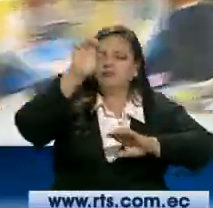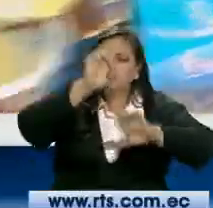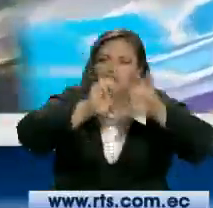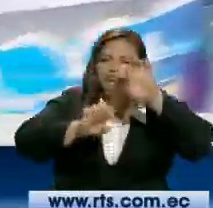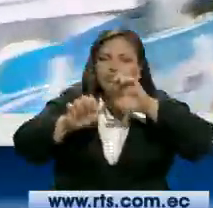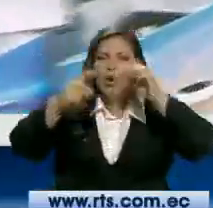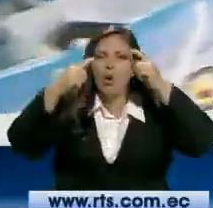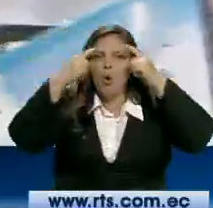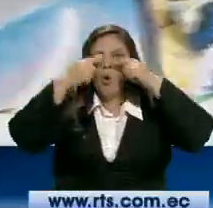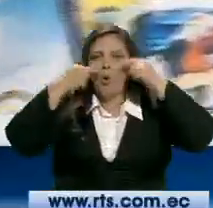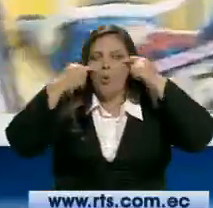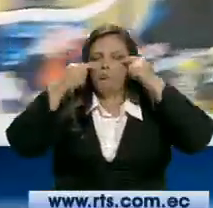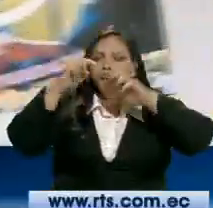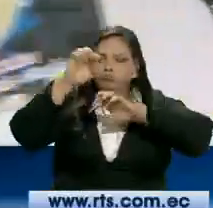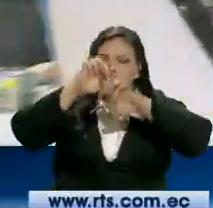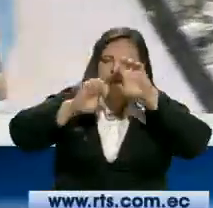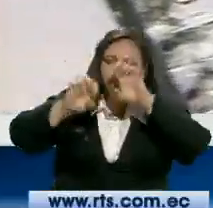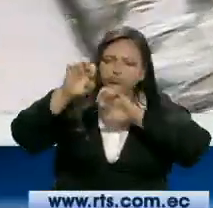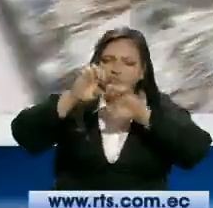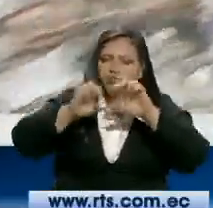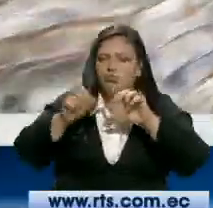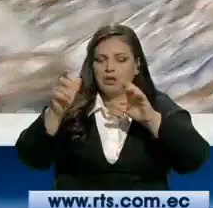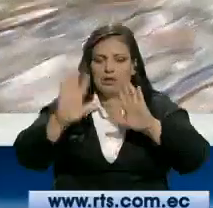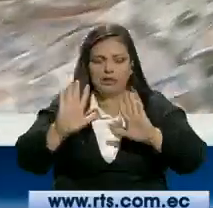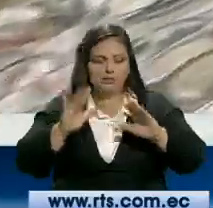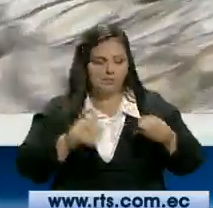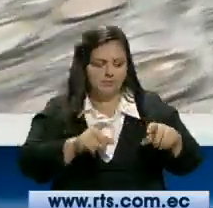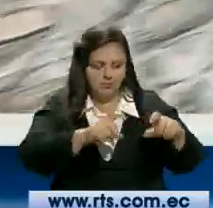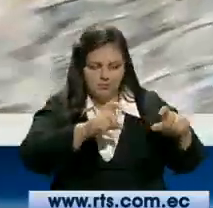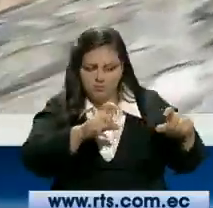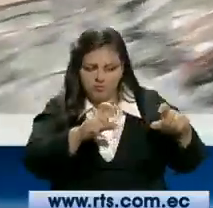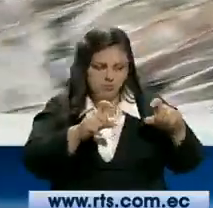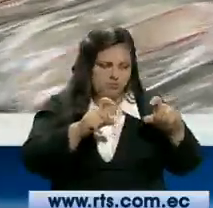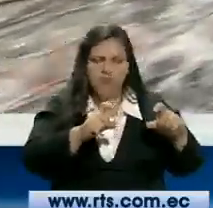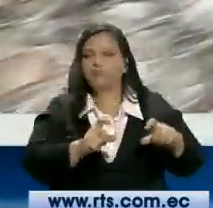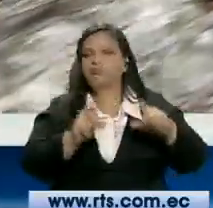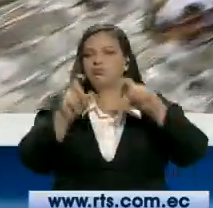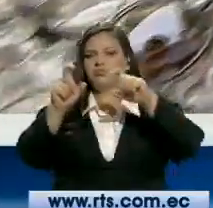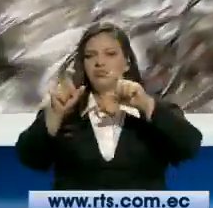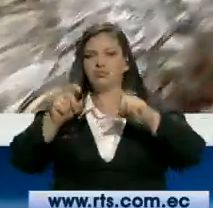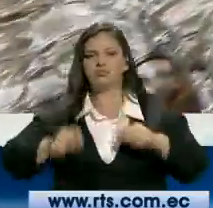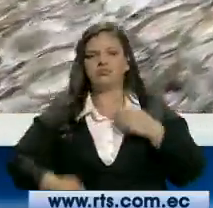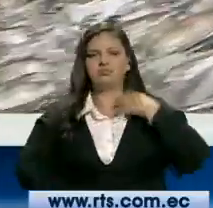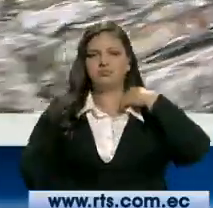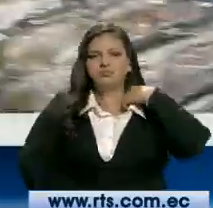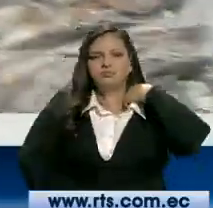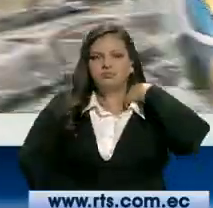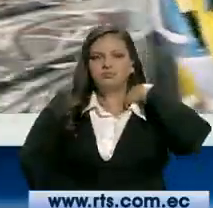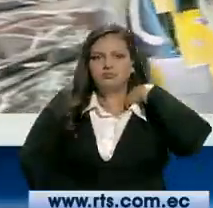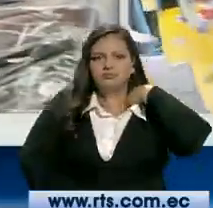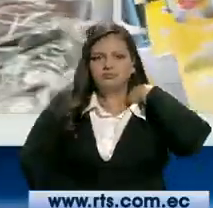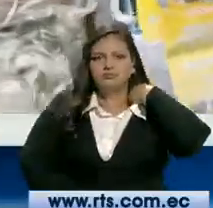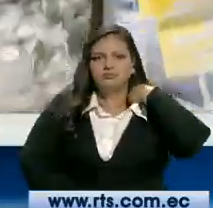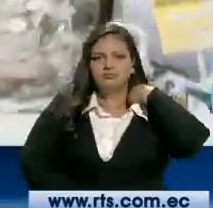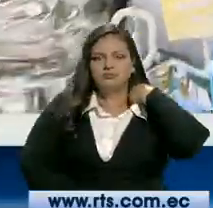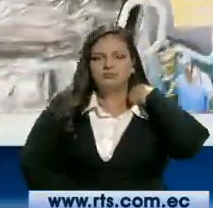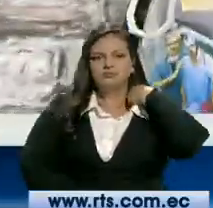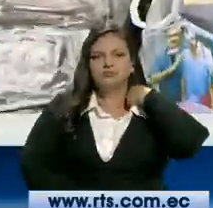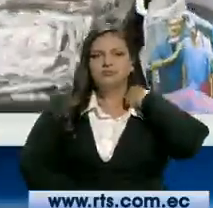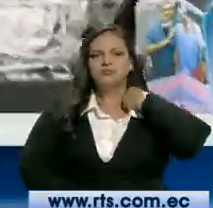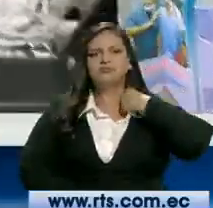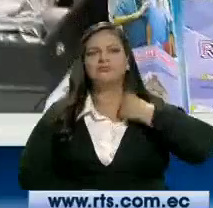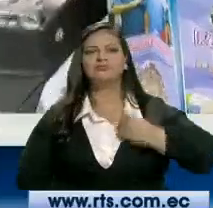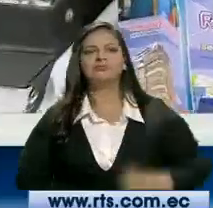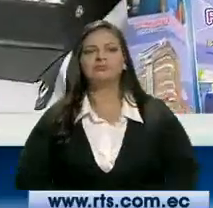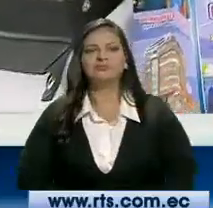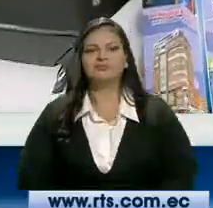de lectura, ya. De ayuda nada más para leer. Usted para se leer, pone el lente, lee. Correcto. Y se quita el lentecito. Pero no, de leer. No es que yo llego y usted coge este